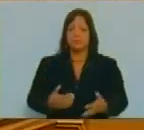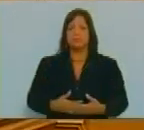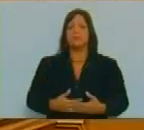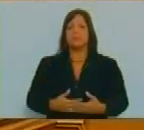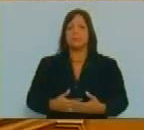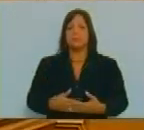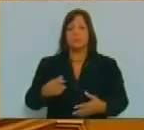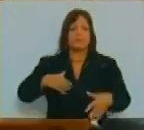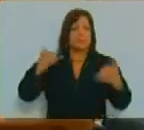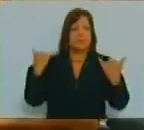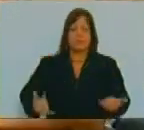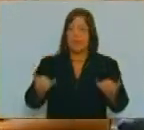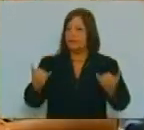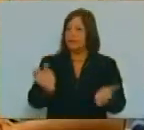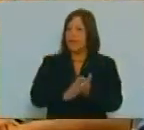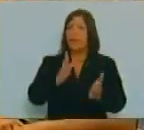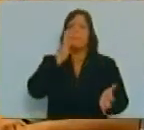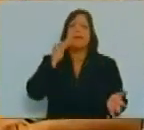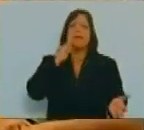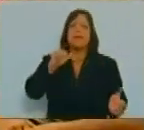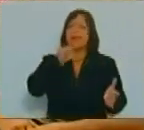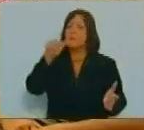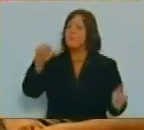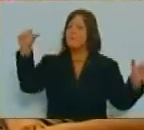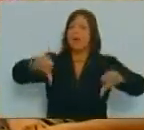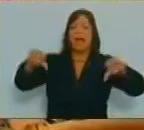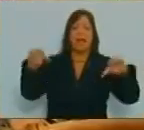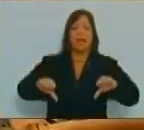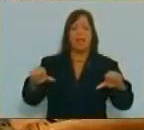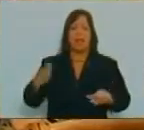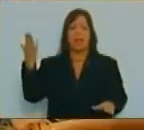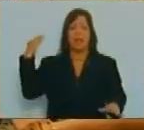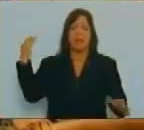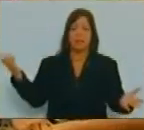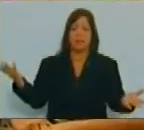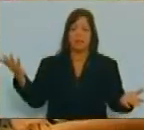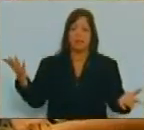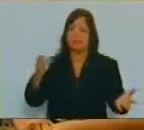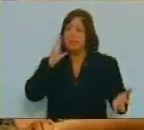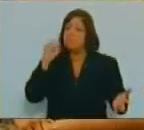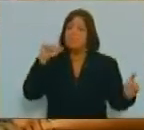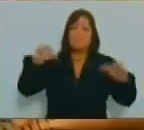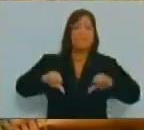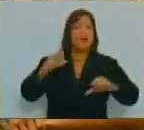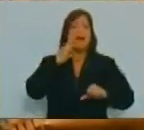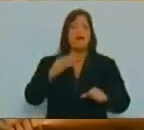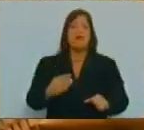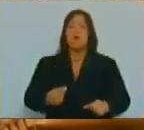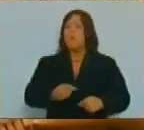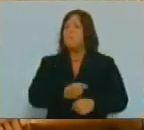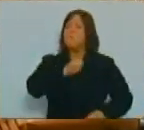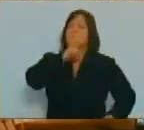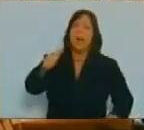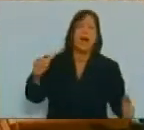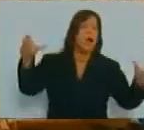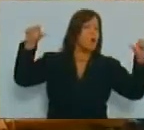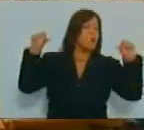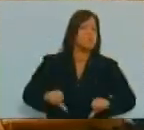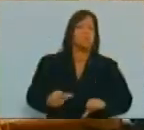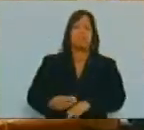porque ya tenemos una mala experiencia una mala experiencia no una muy mala experiencia